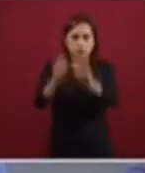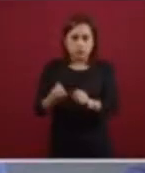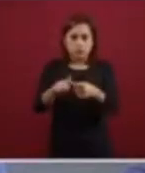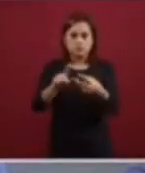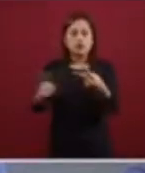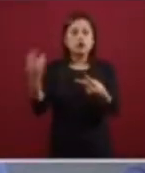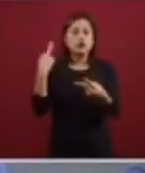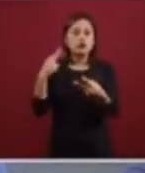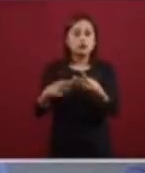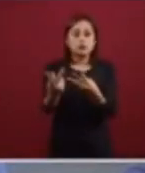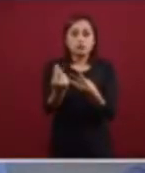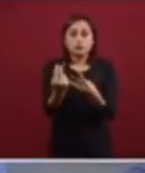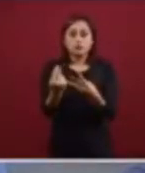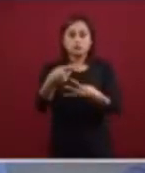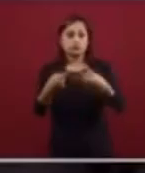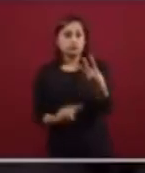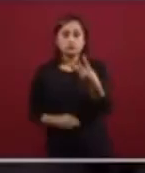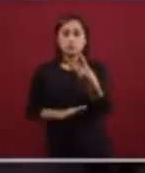radio, televisión.